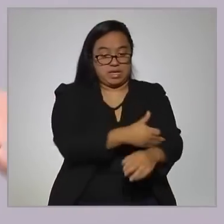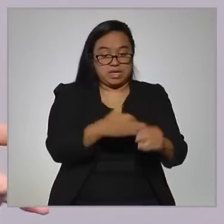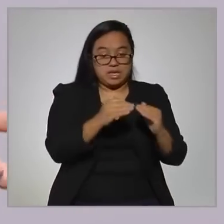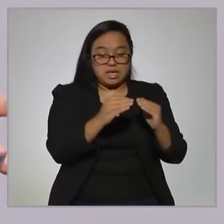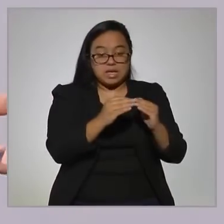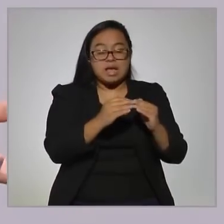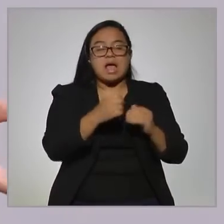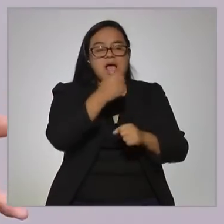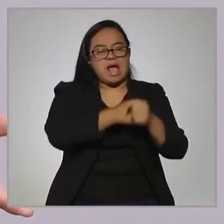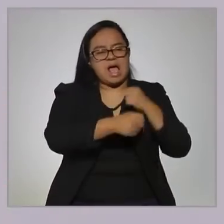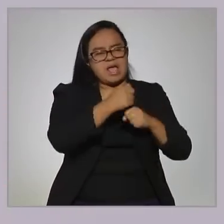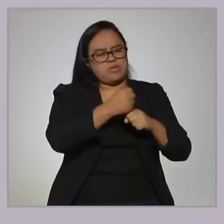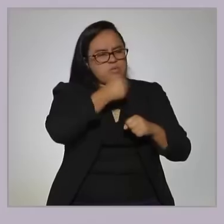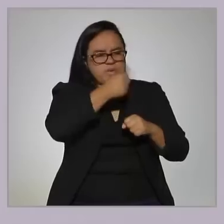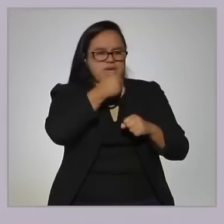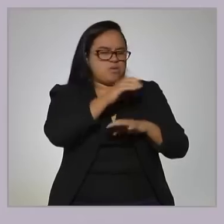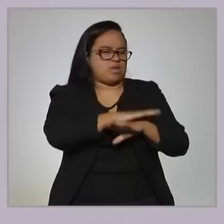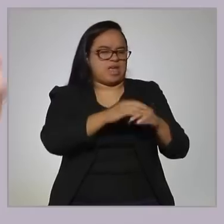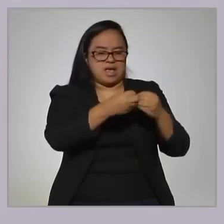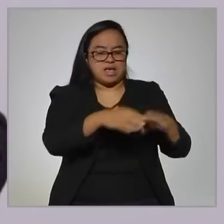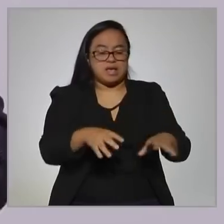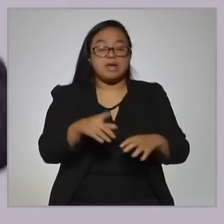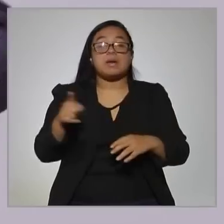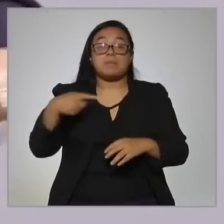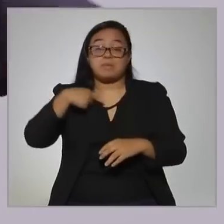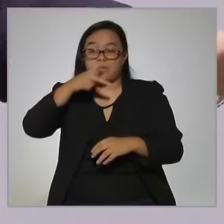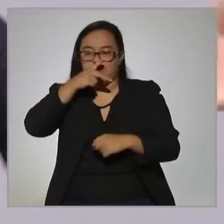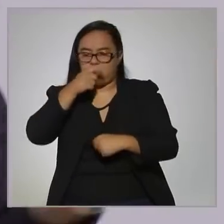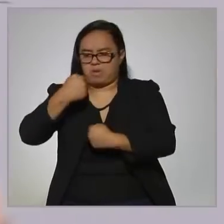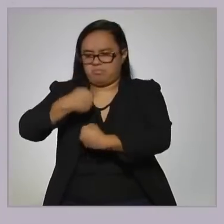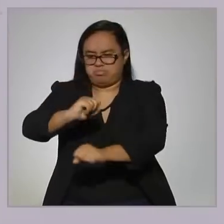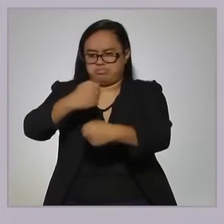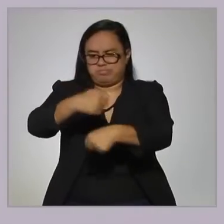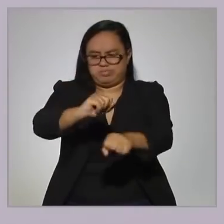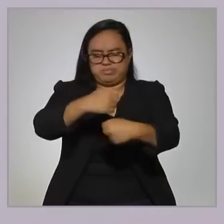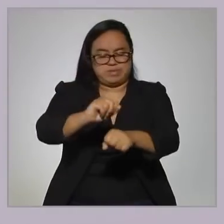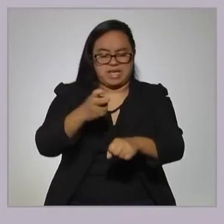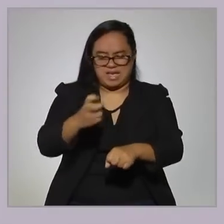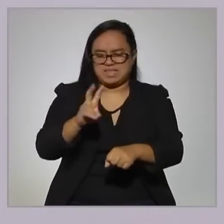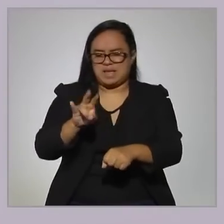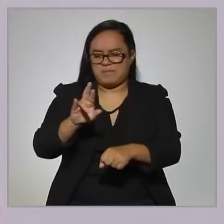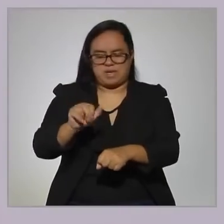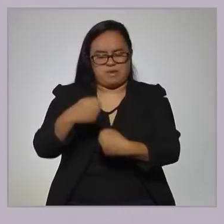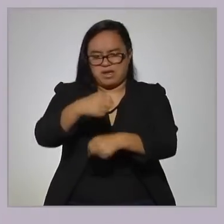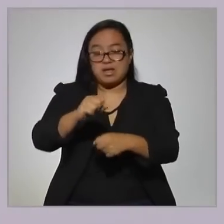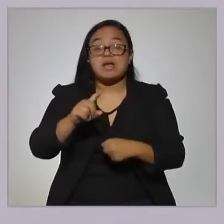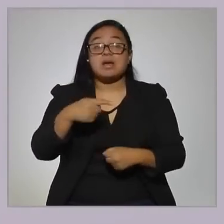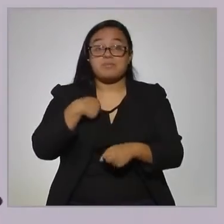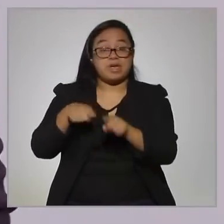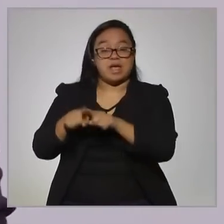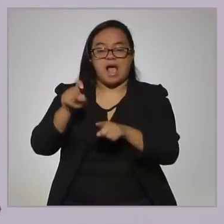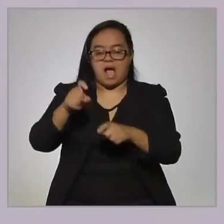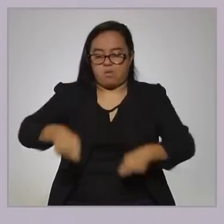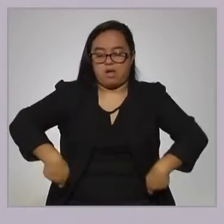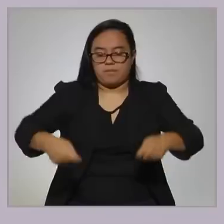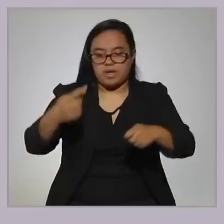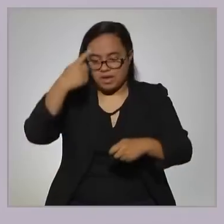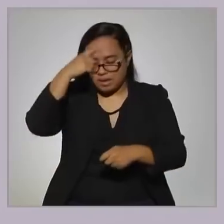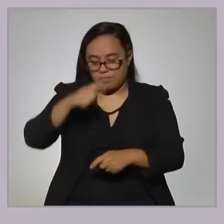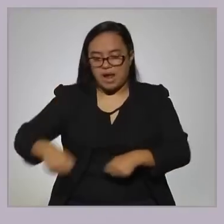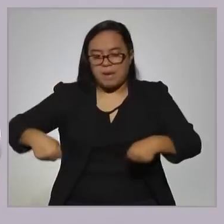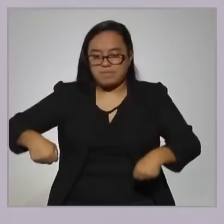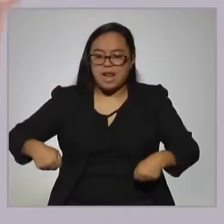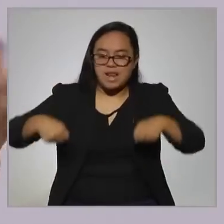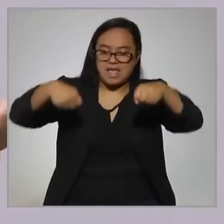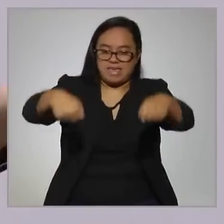año viejo con un papel periódico, mi papá se pone a barrer así como que las malas vibras, mi hermano avienta agua para que crucemos el charco con una